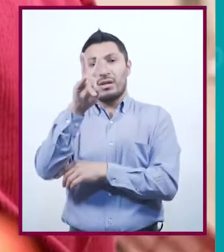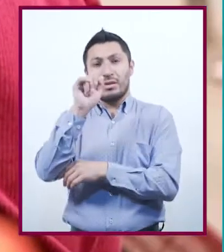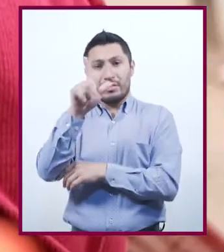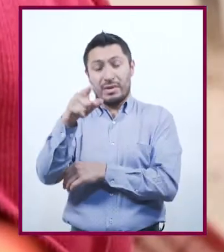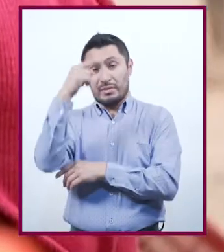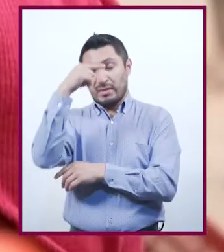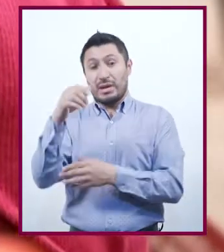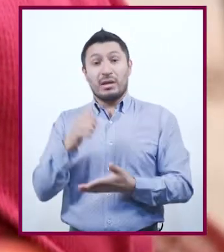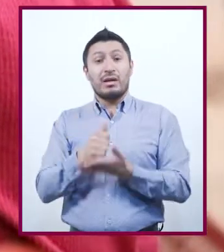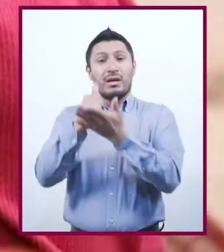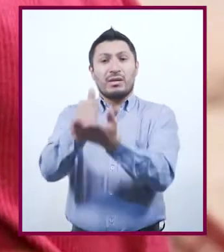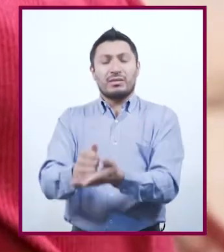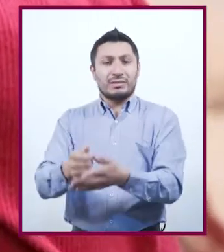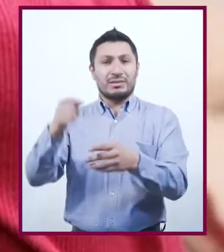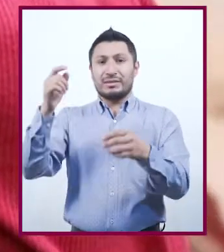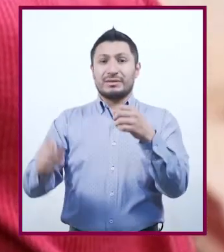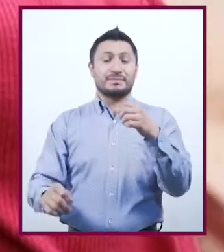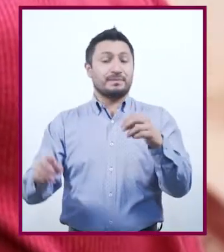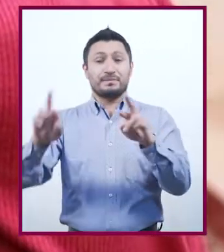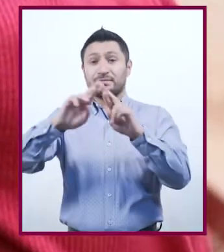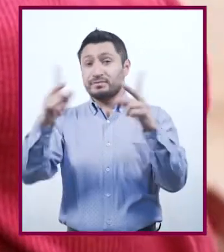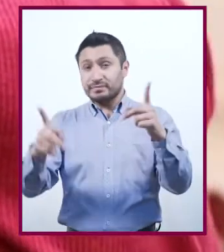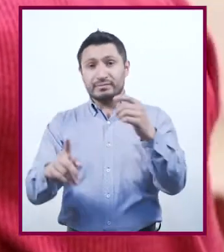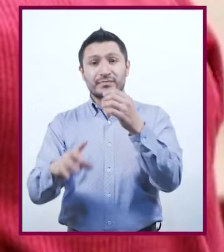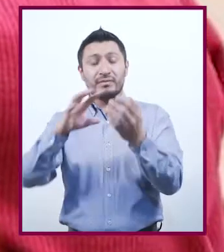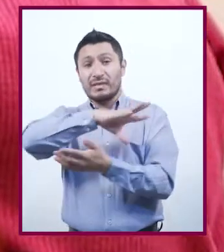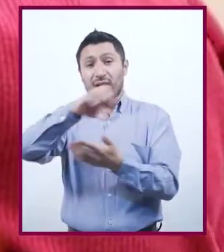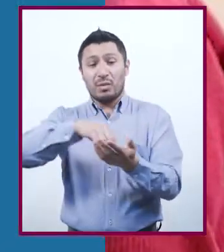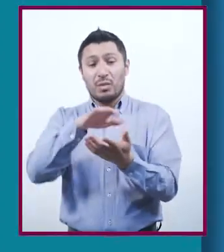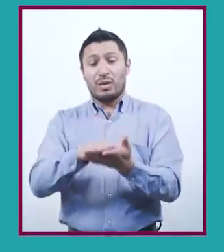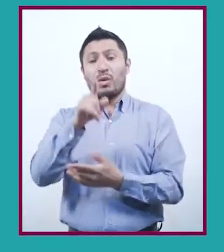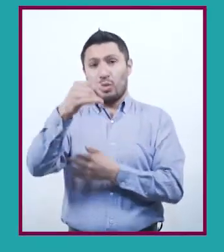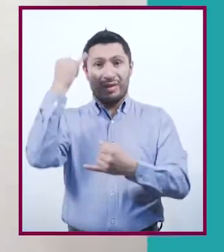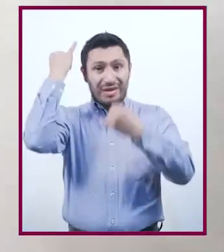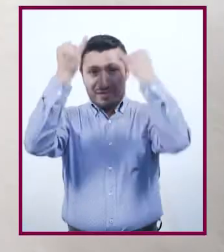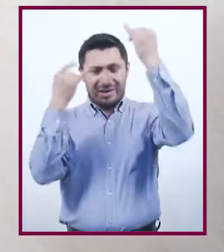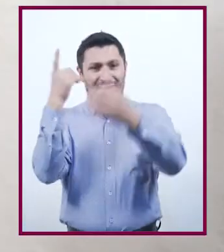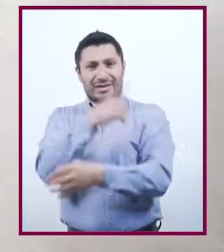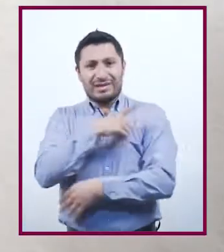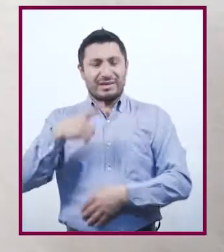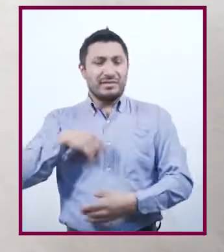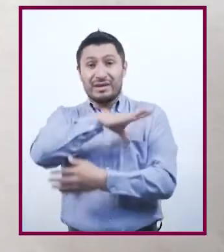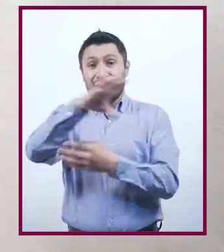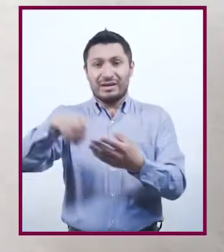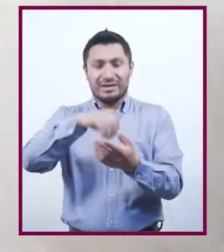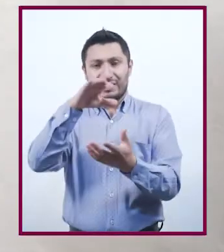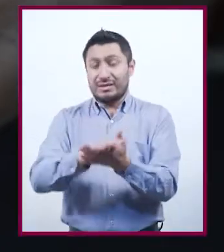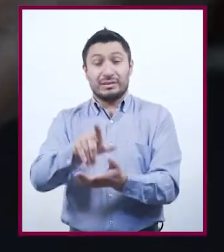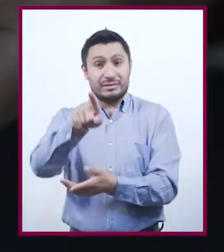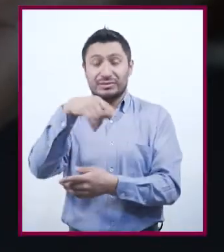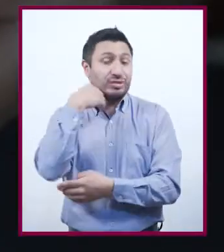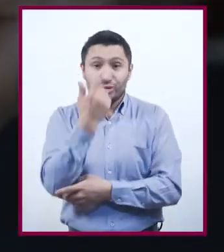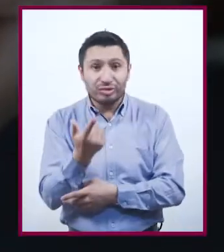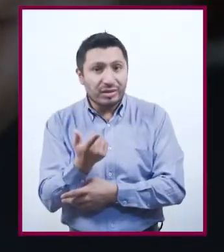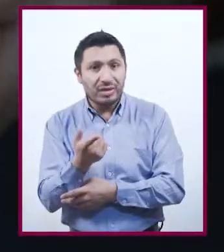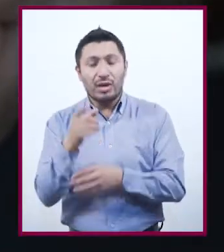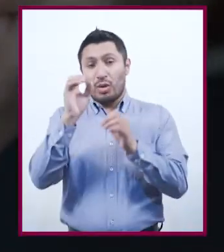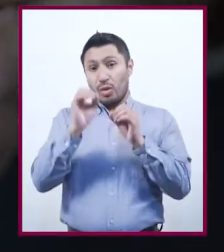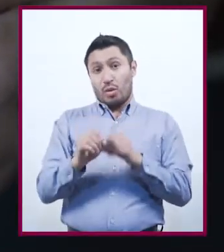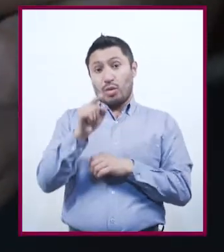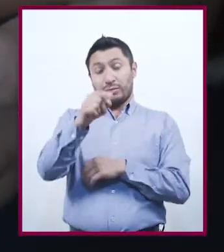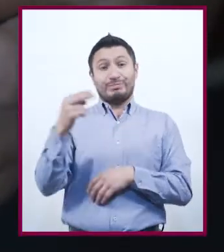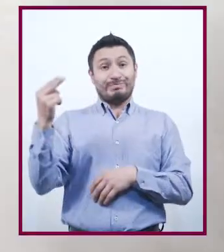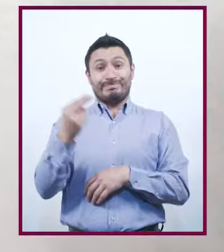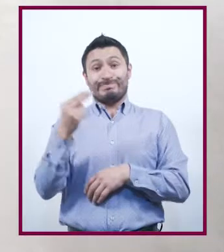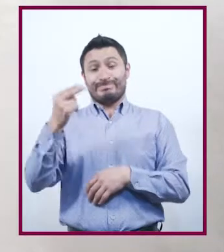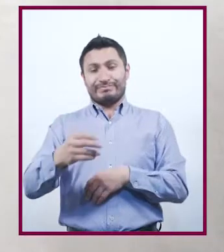una organización civil para que le ayudaran a sabotear su propia boda. ¿Te imaginas que tuvieras que casarte sin desearlo? ¿O que